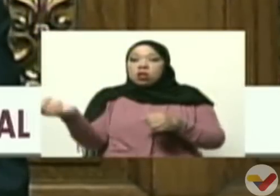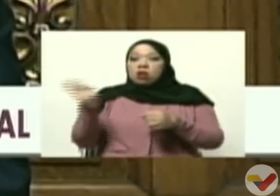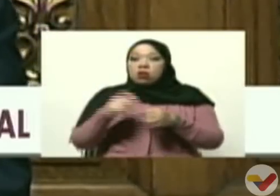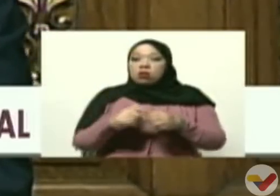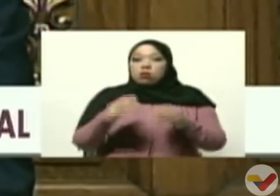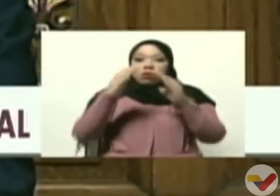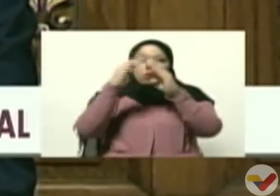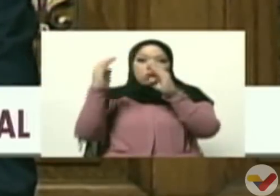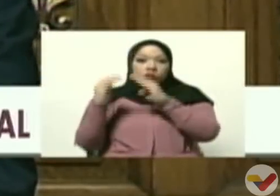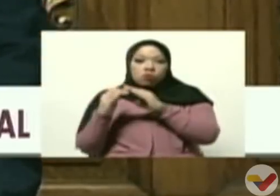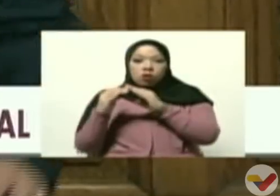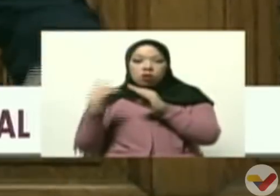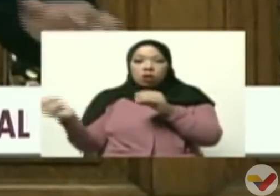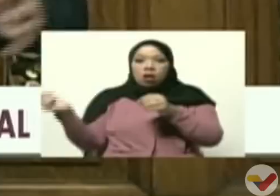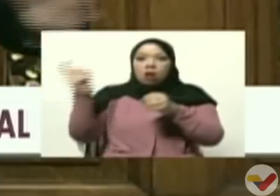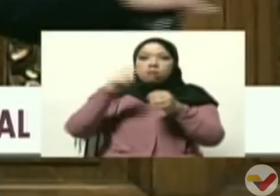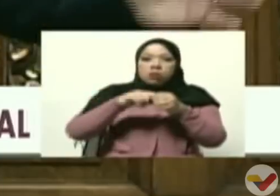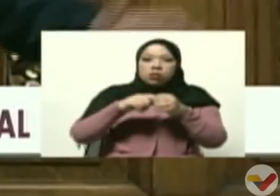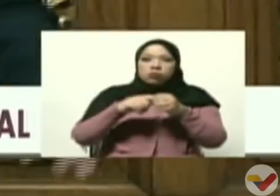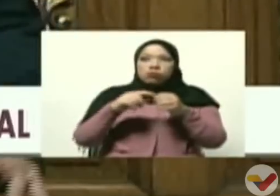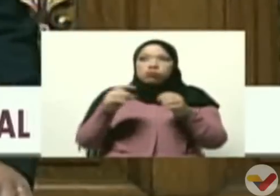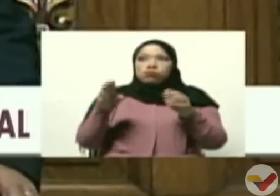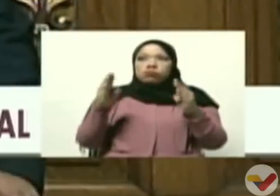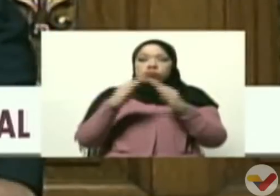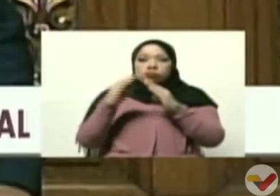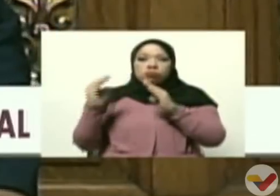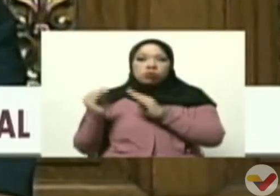permiten invasiones, se prepara la mediática,